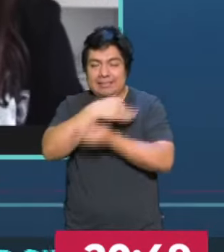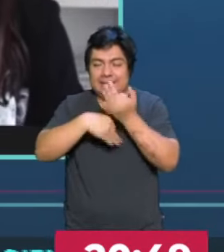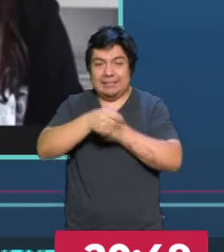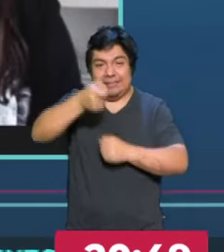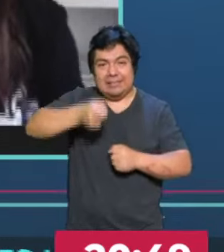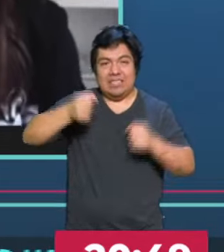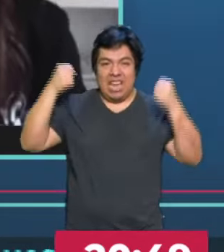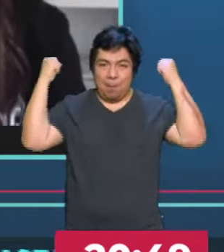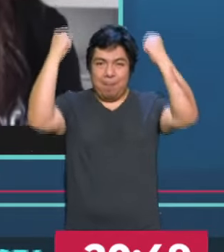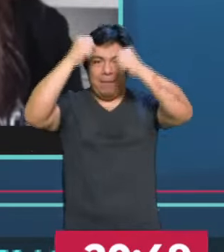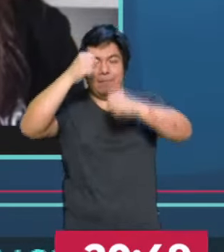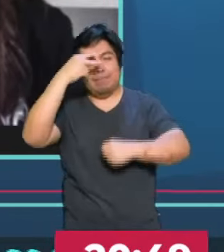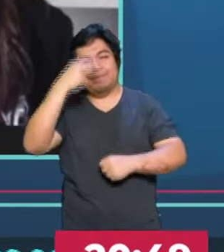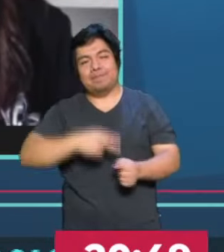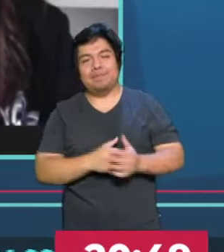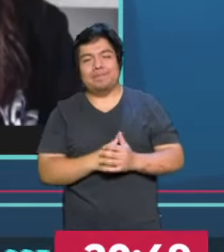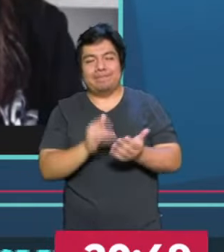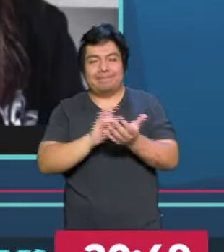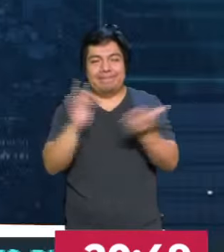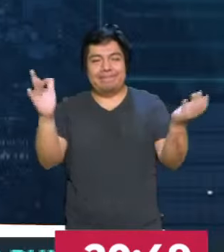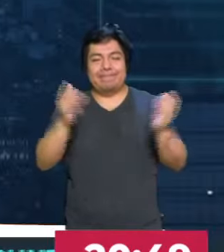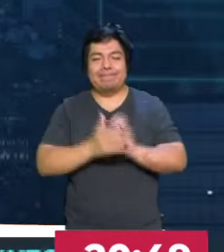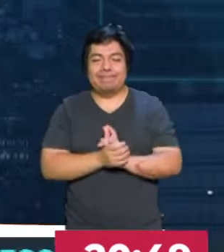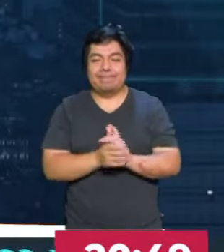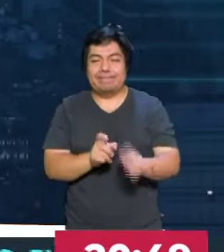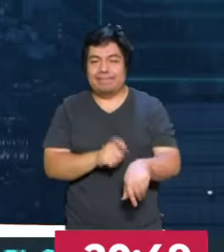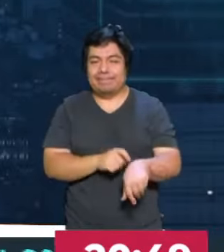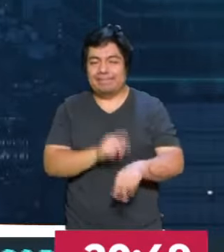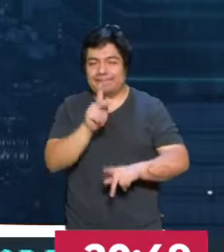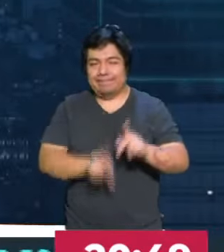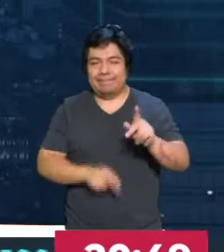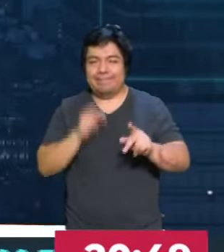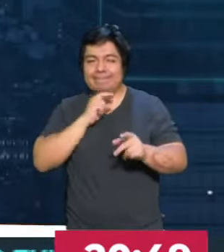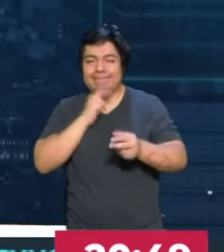¡viva México! ¡Viva México! Gracias. Con esto nos vamos a una pausa y volvemos.